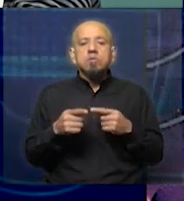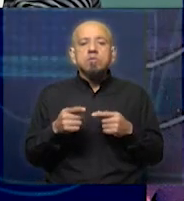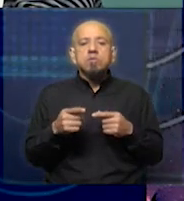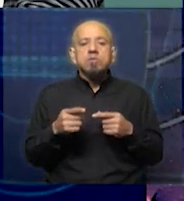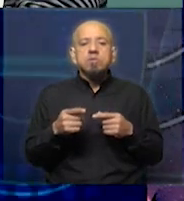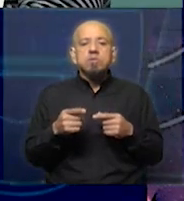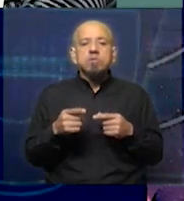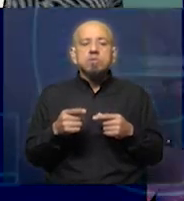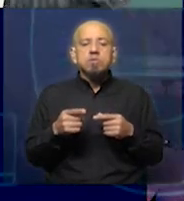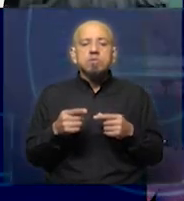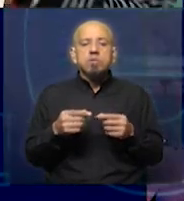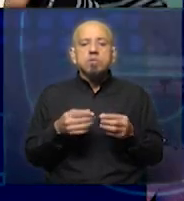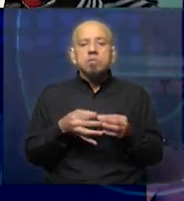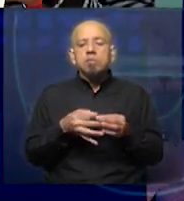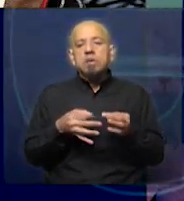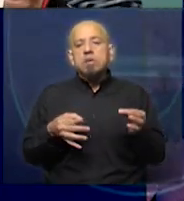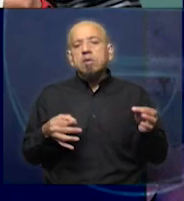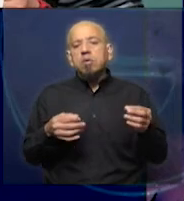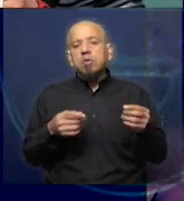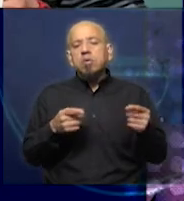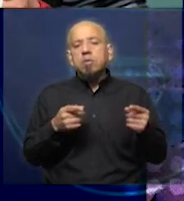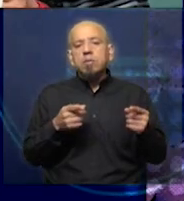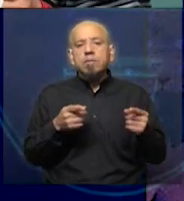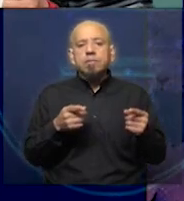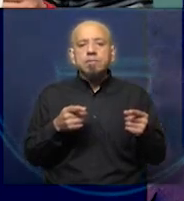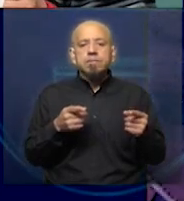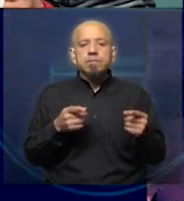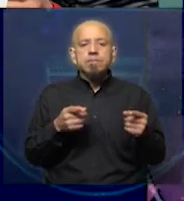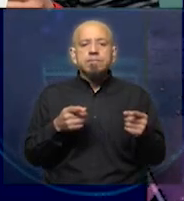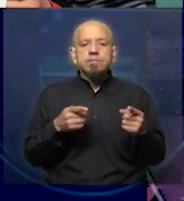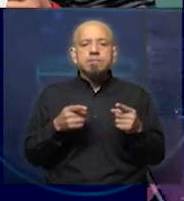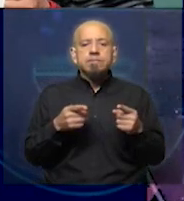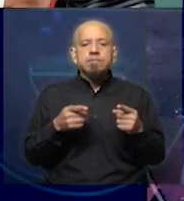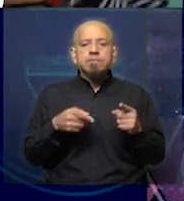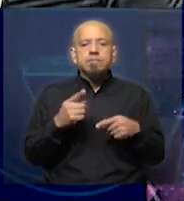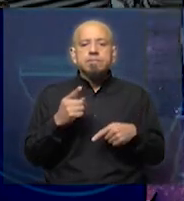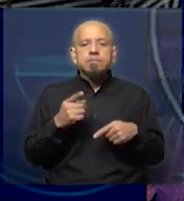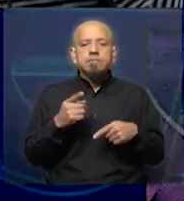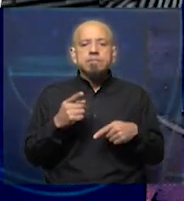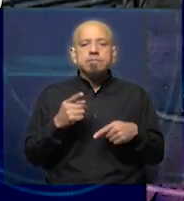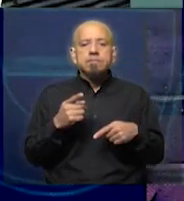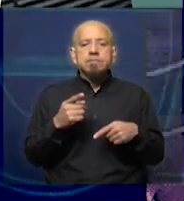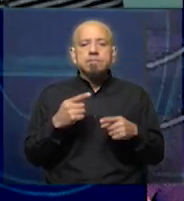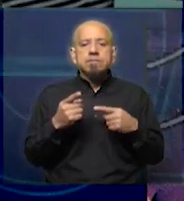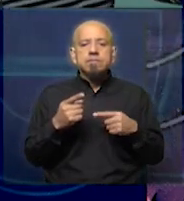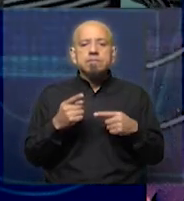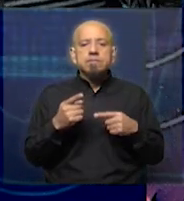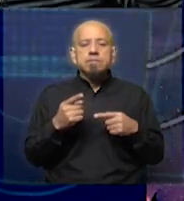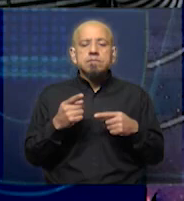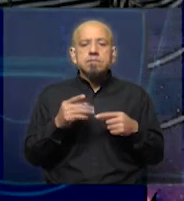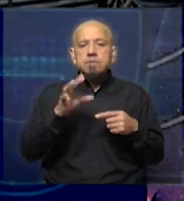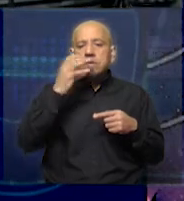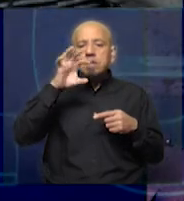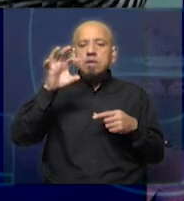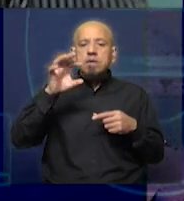ramita, o como decía alguna de los que relataban ahí, ir a una loma y en realidad nos tirábamos, gritábamos algo y ahí